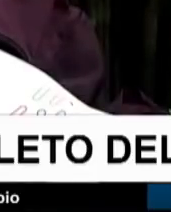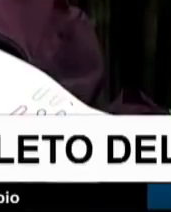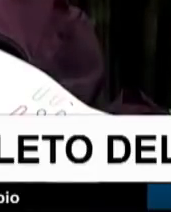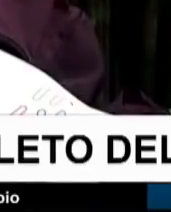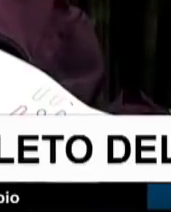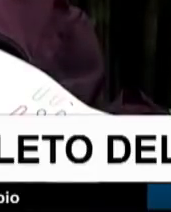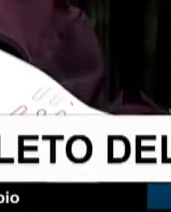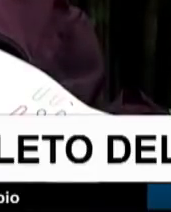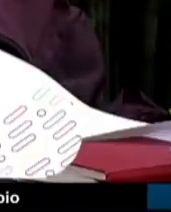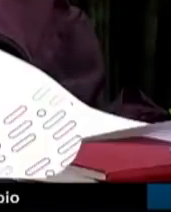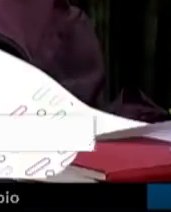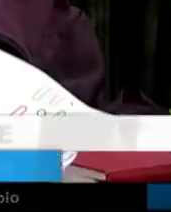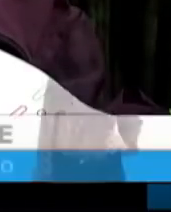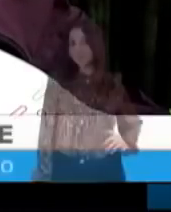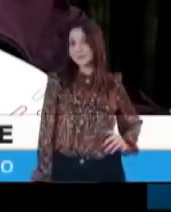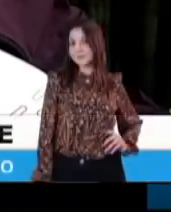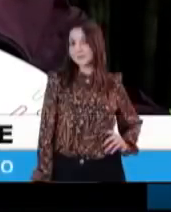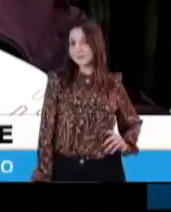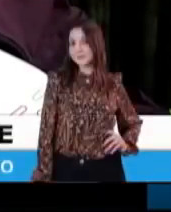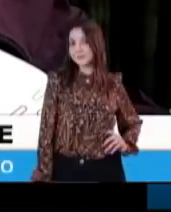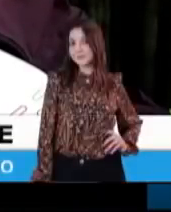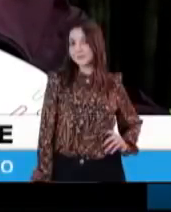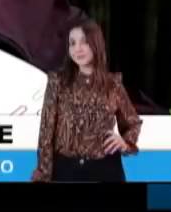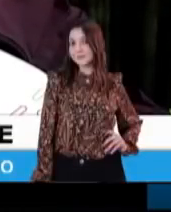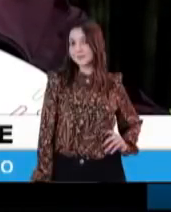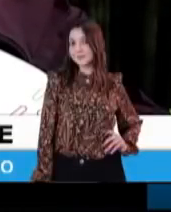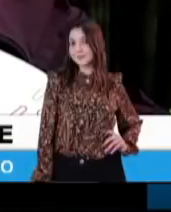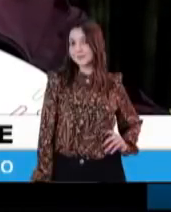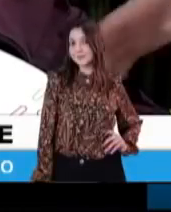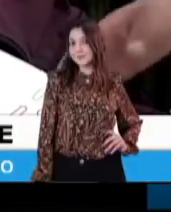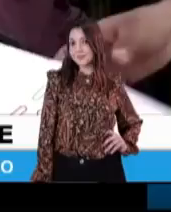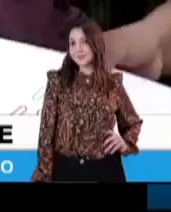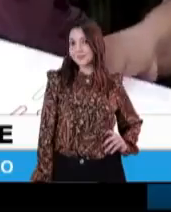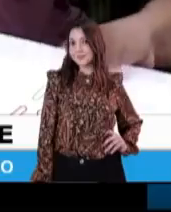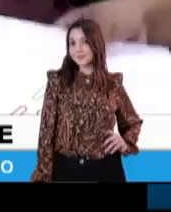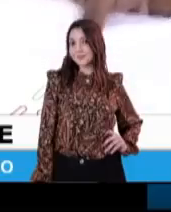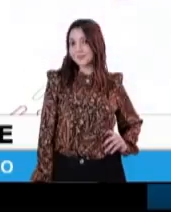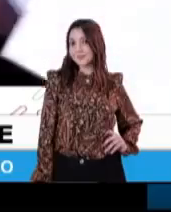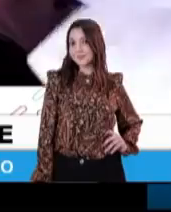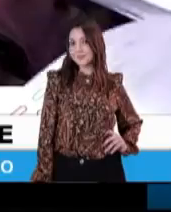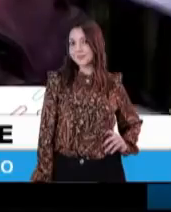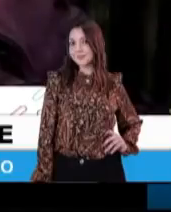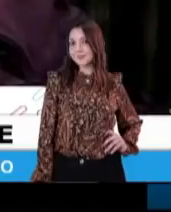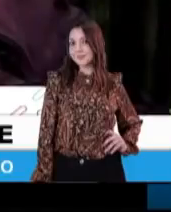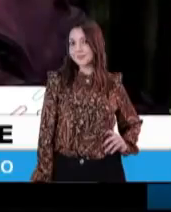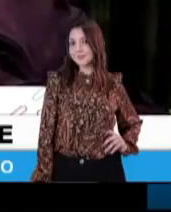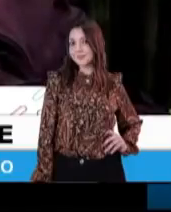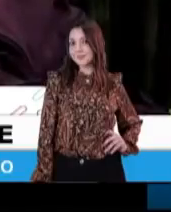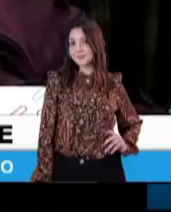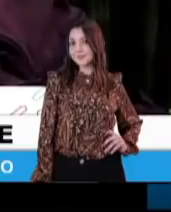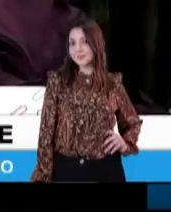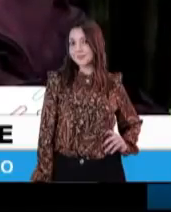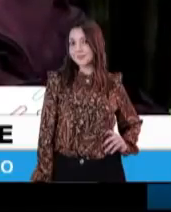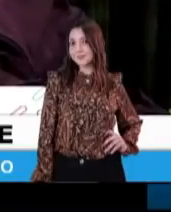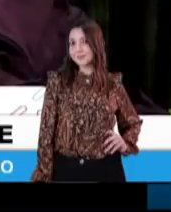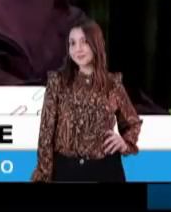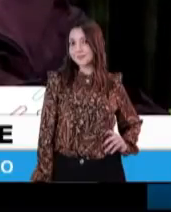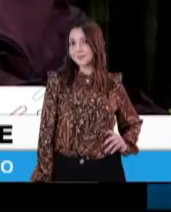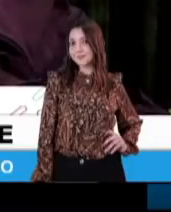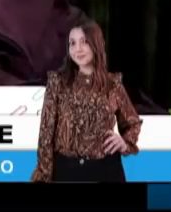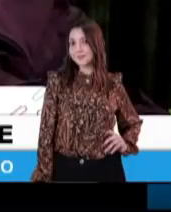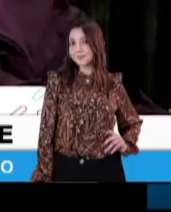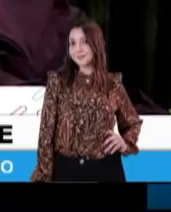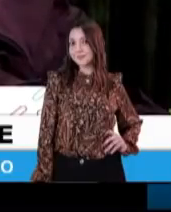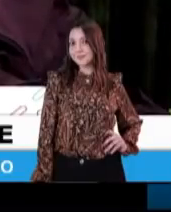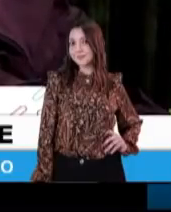ya realizó su primera votación, aprobando por 38 votos a favor una propuesta de la Secretaría Técnica que plantea el